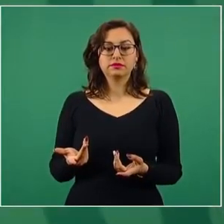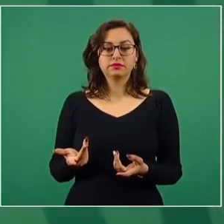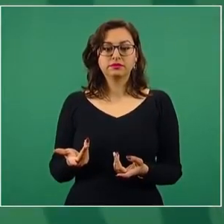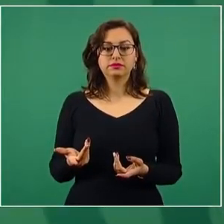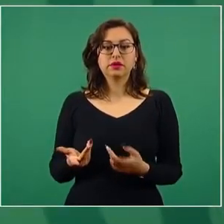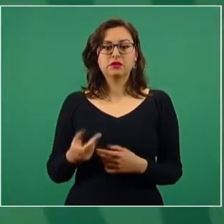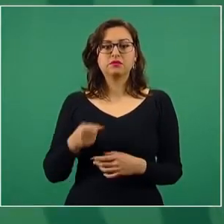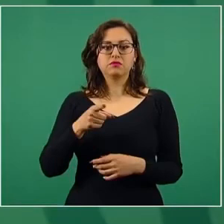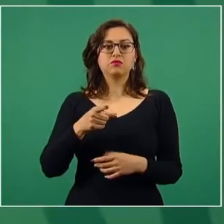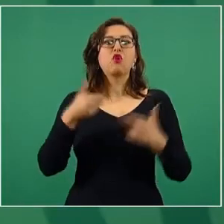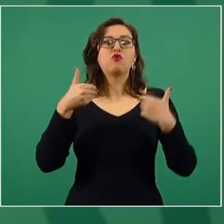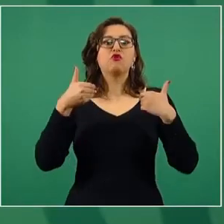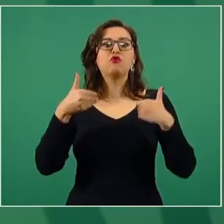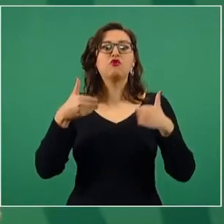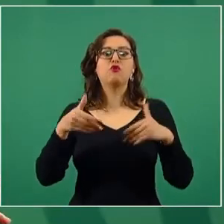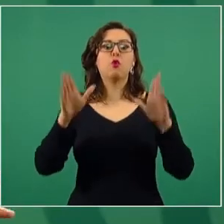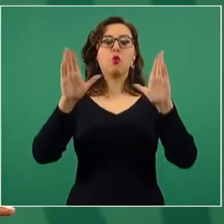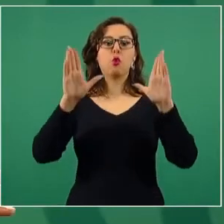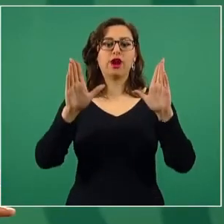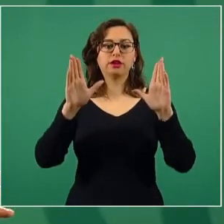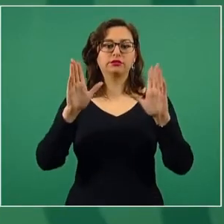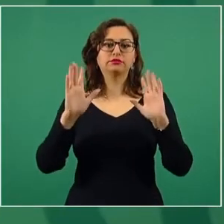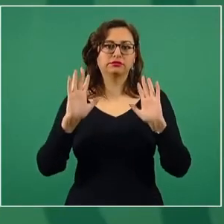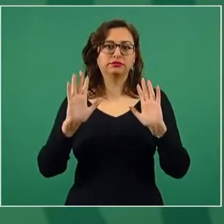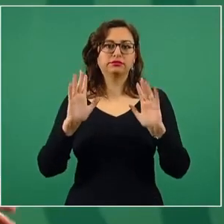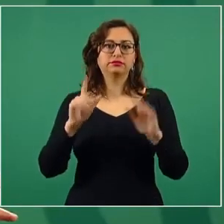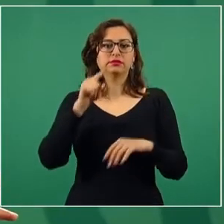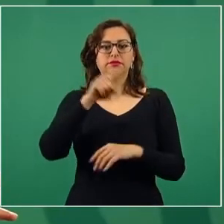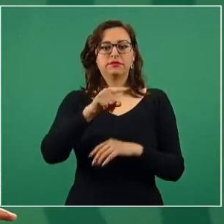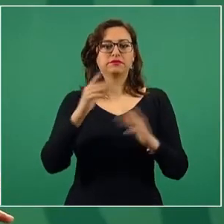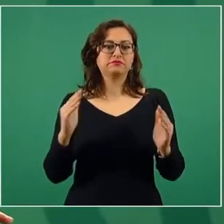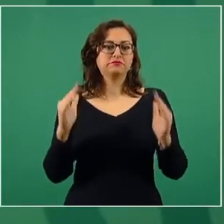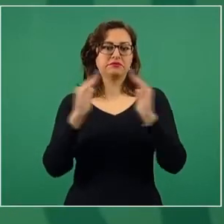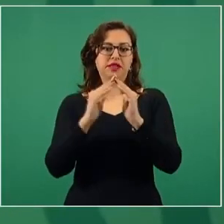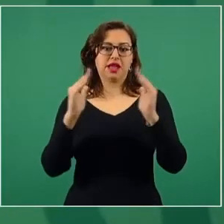del imperio. De ahí vivió y murió, aquí,